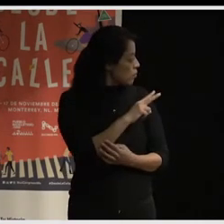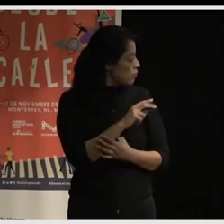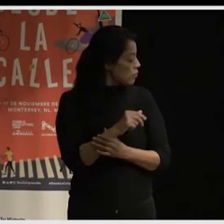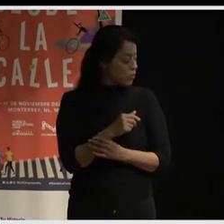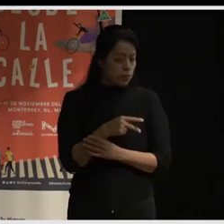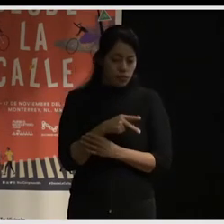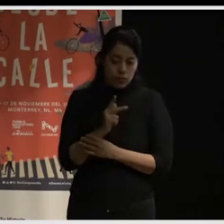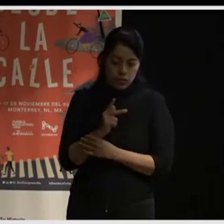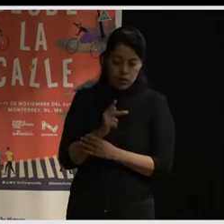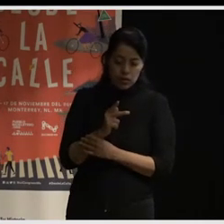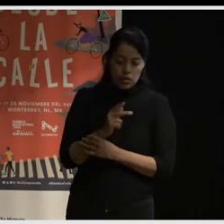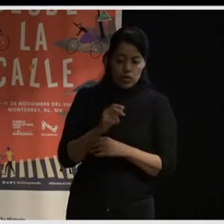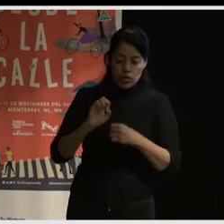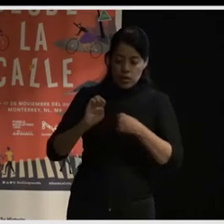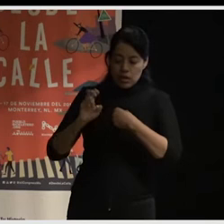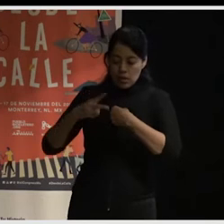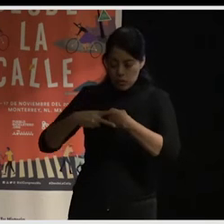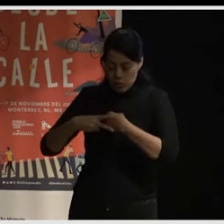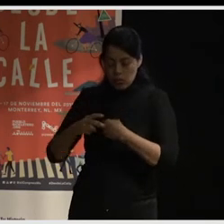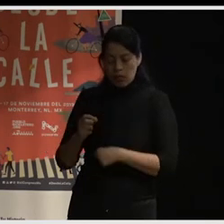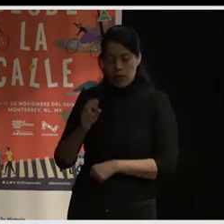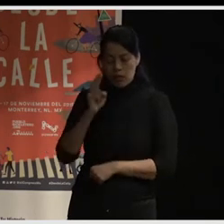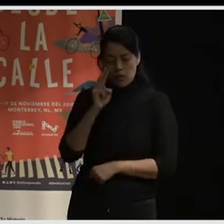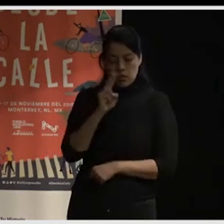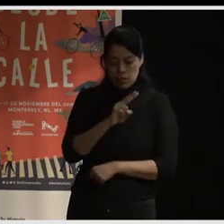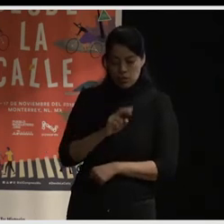pero si ves europa si ves